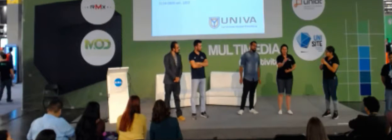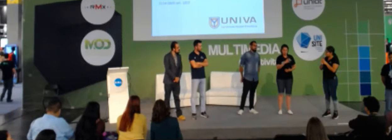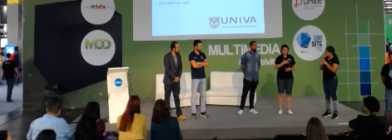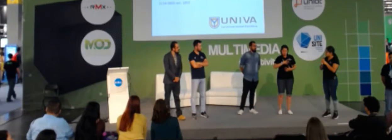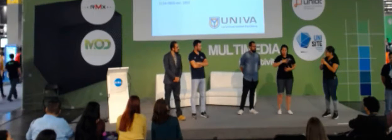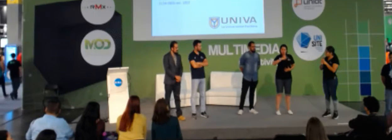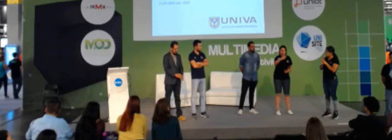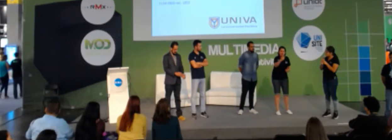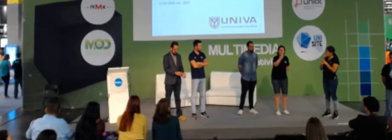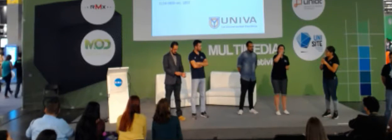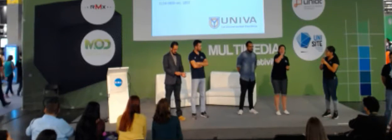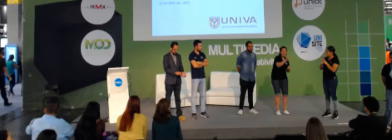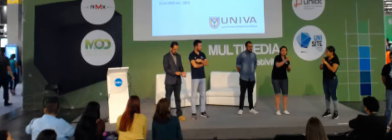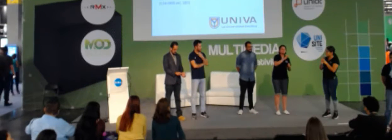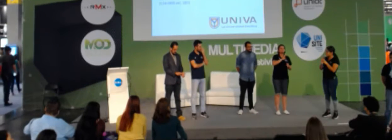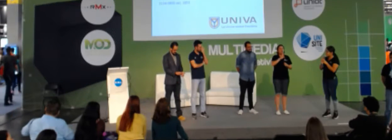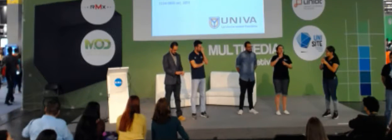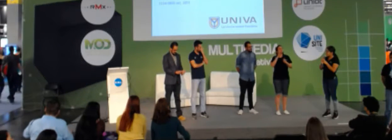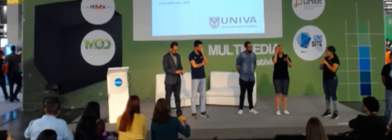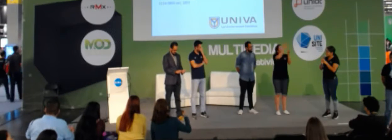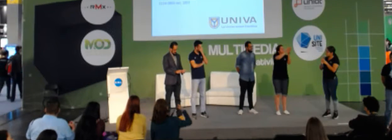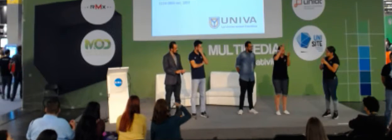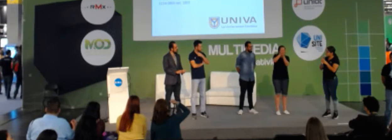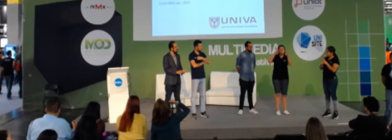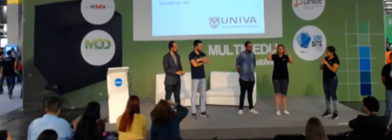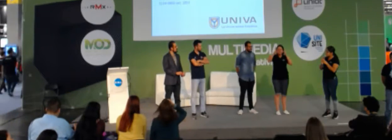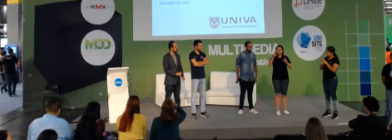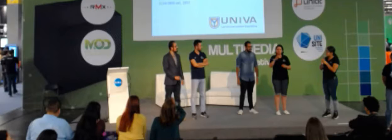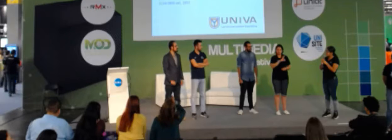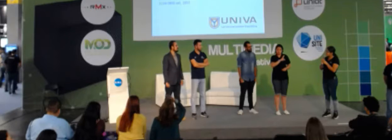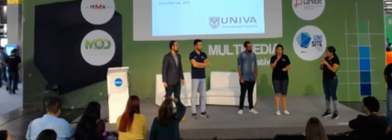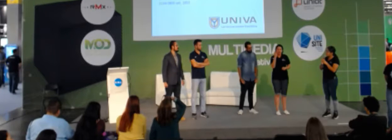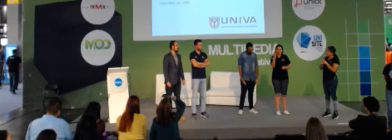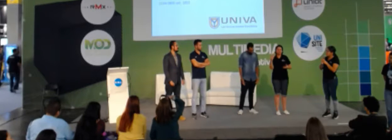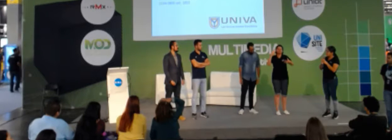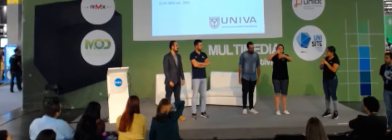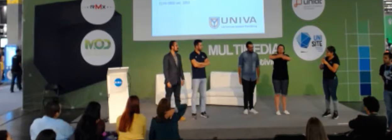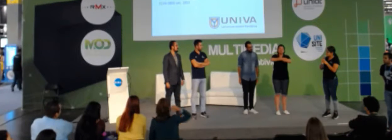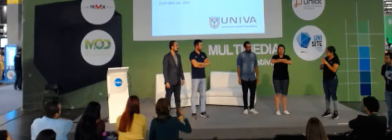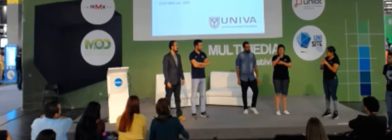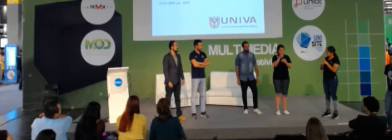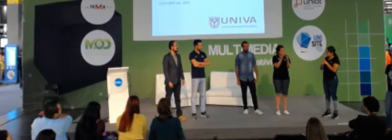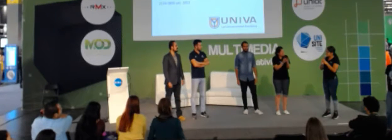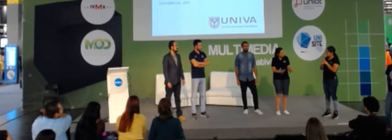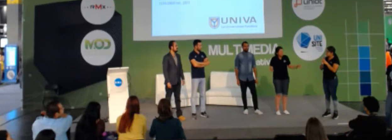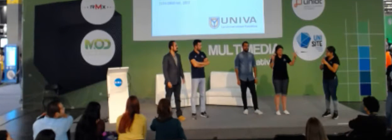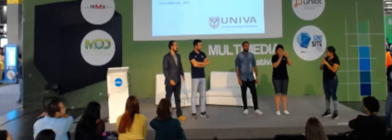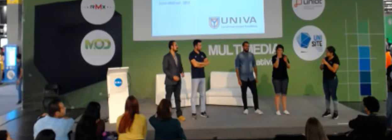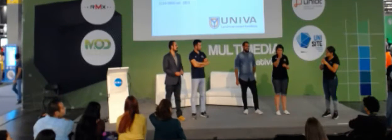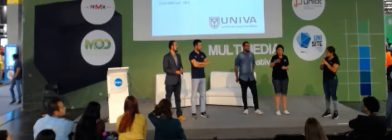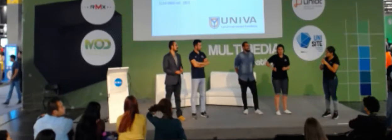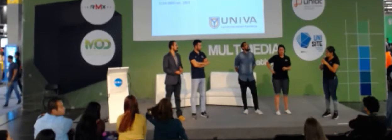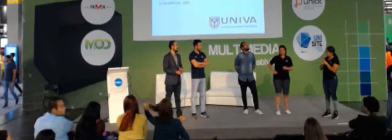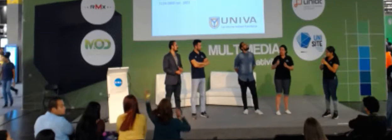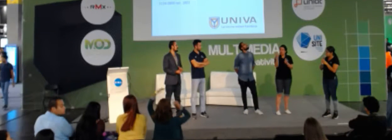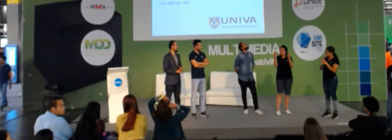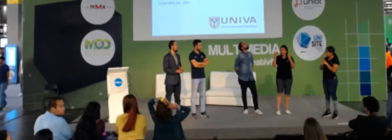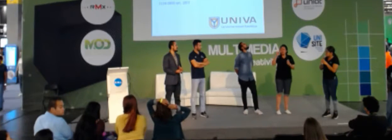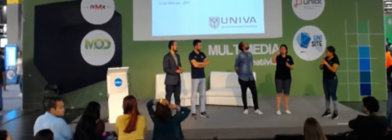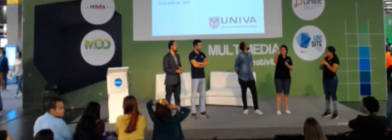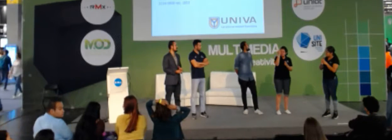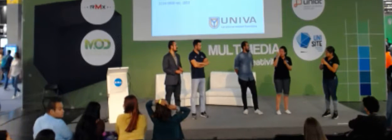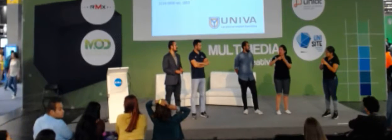referencia muy importante, porque la identidad la podemos transmitir yendo a diferentes estados, haciendo trabajo en